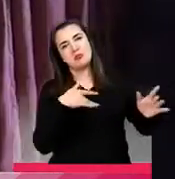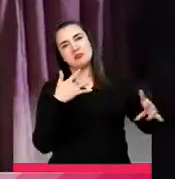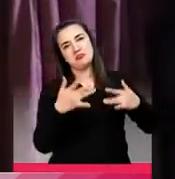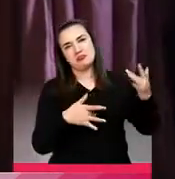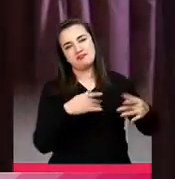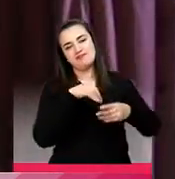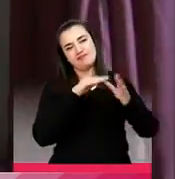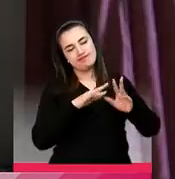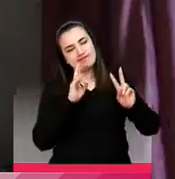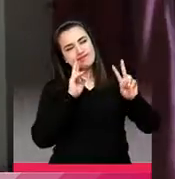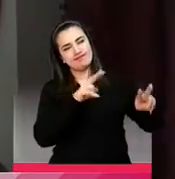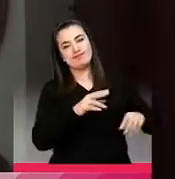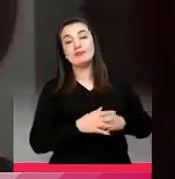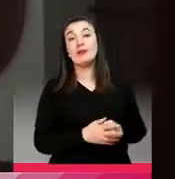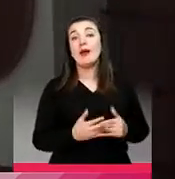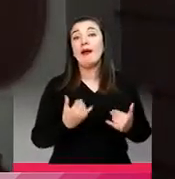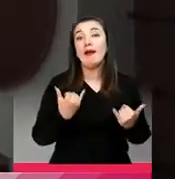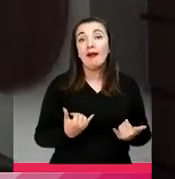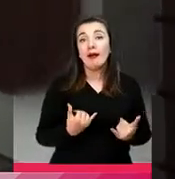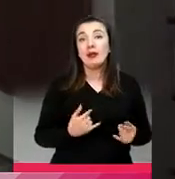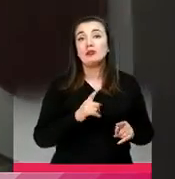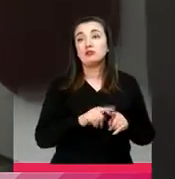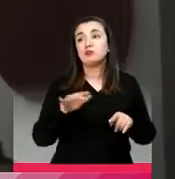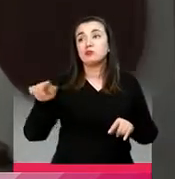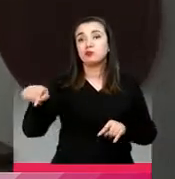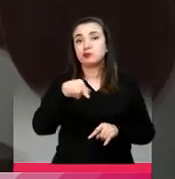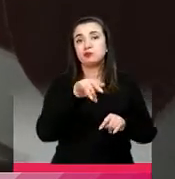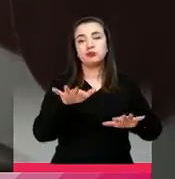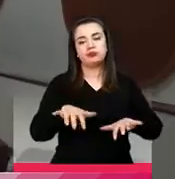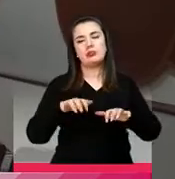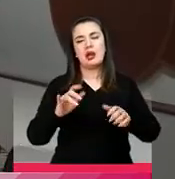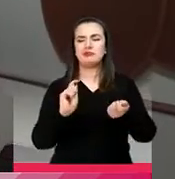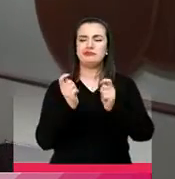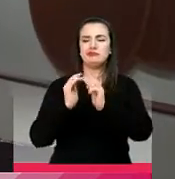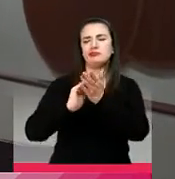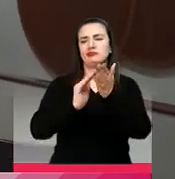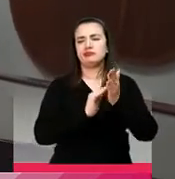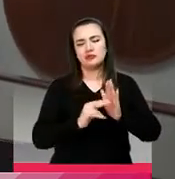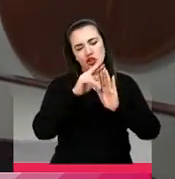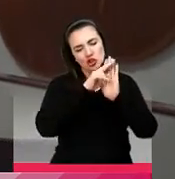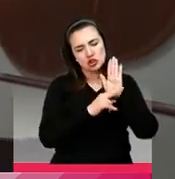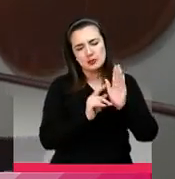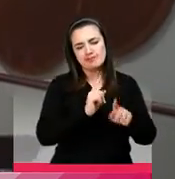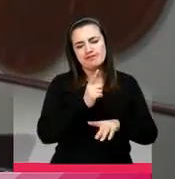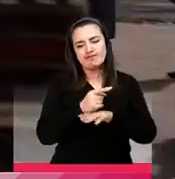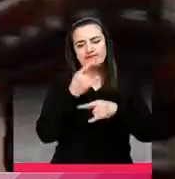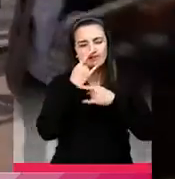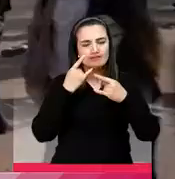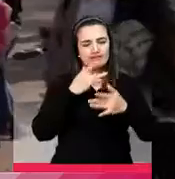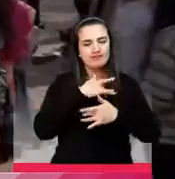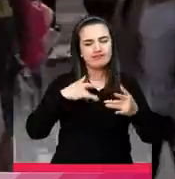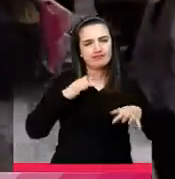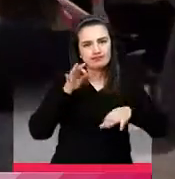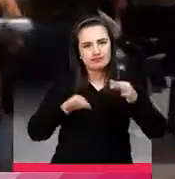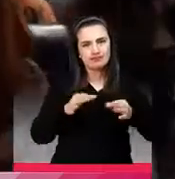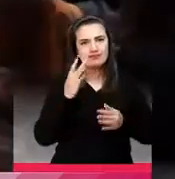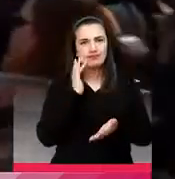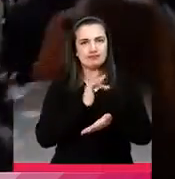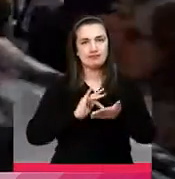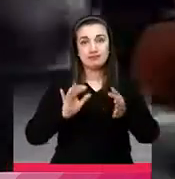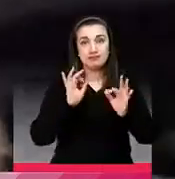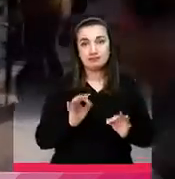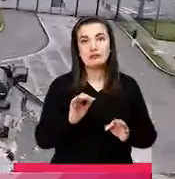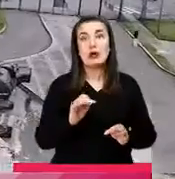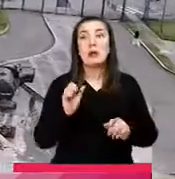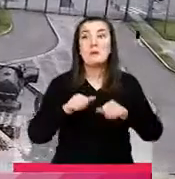desde casa actualmente estos recintos se encuentran adecuándose a los requerimientos y necesidades en términos de medidas de bioseguridad para poder abrir